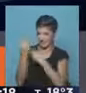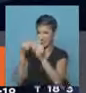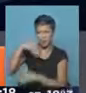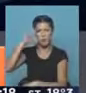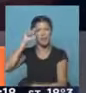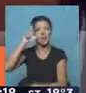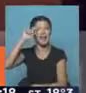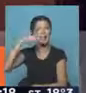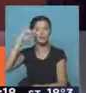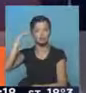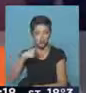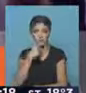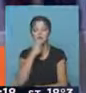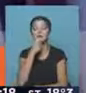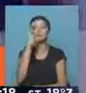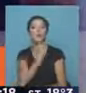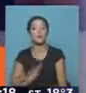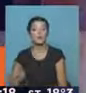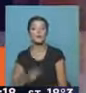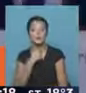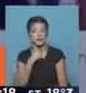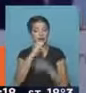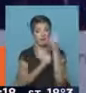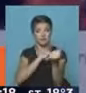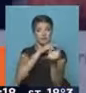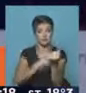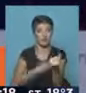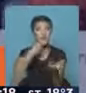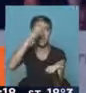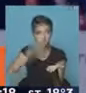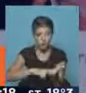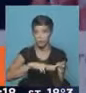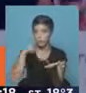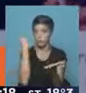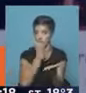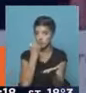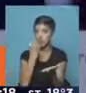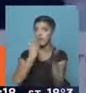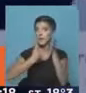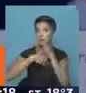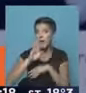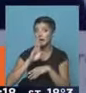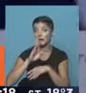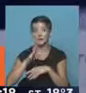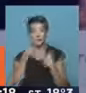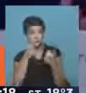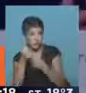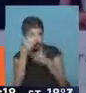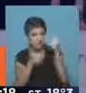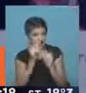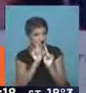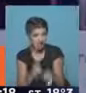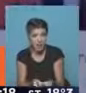un altísimo impuesto a las grandes empresas, sobre todo a las finanzas, cosa que sería justísima